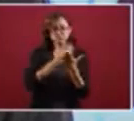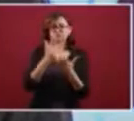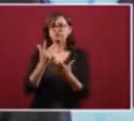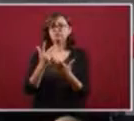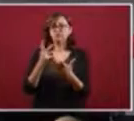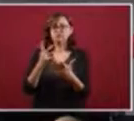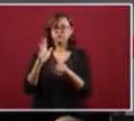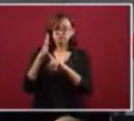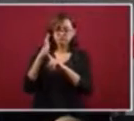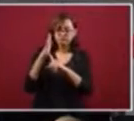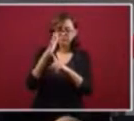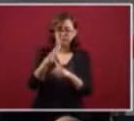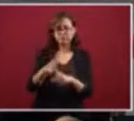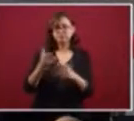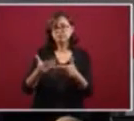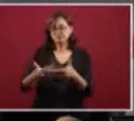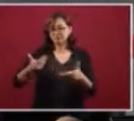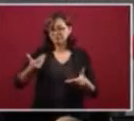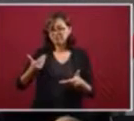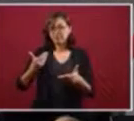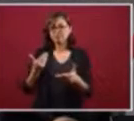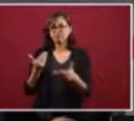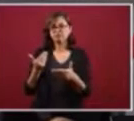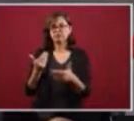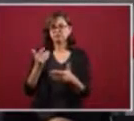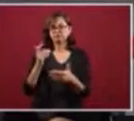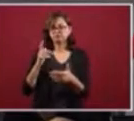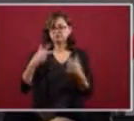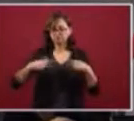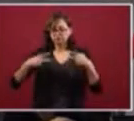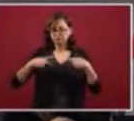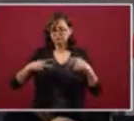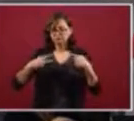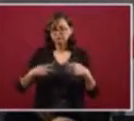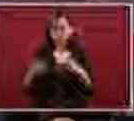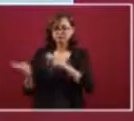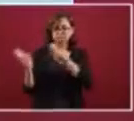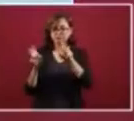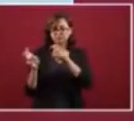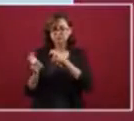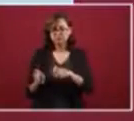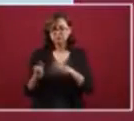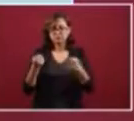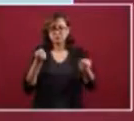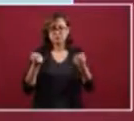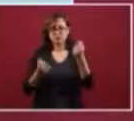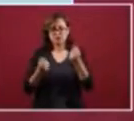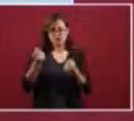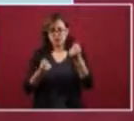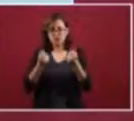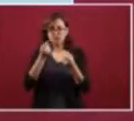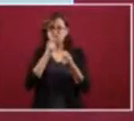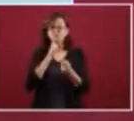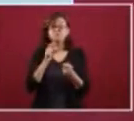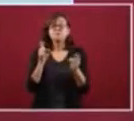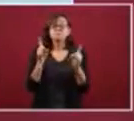helicóptero, con los antecedentes de la tripulación, con los elementos que tomaron en tierra de